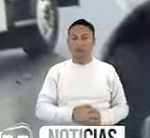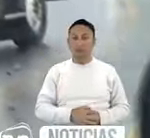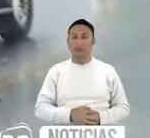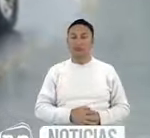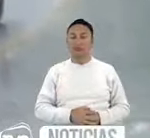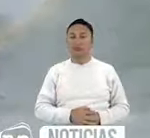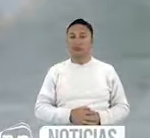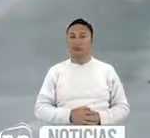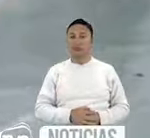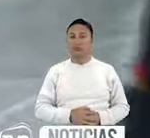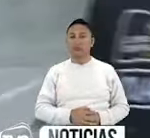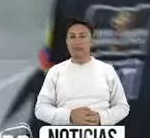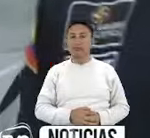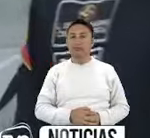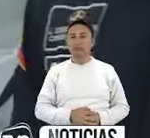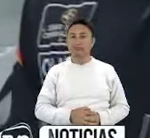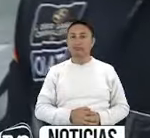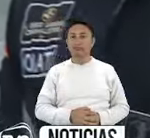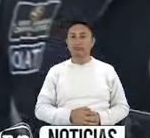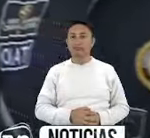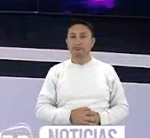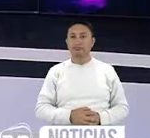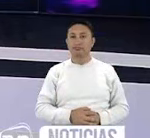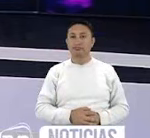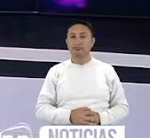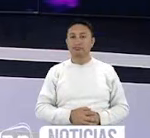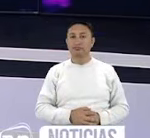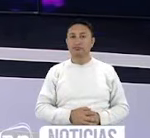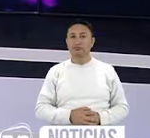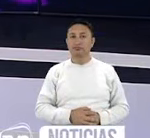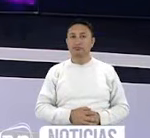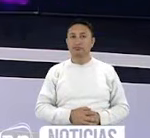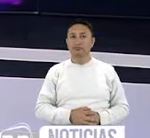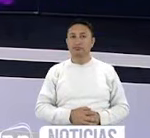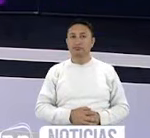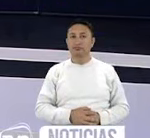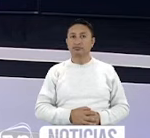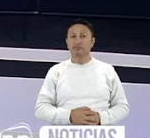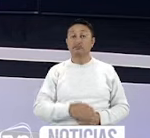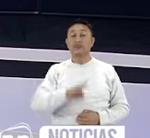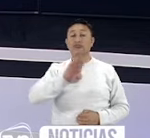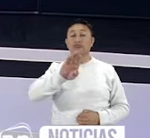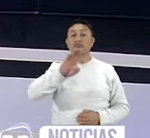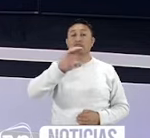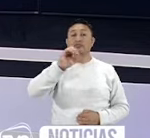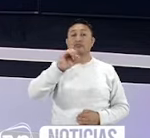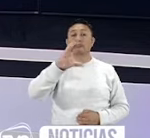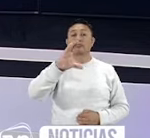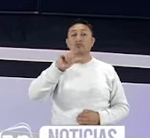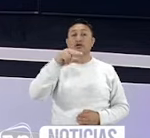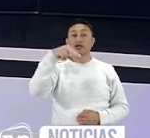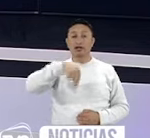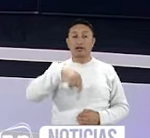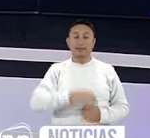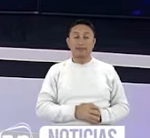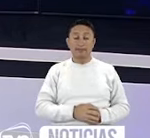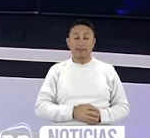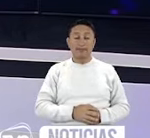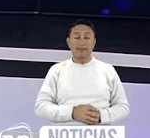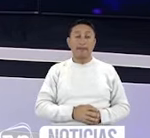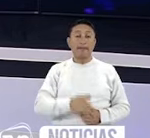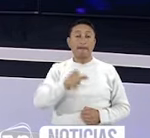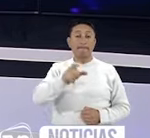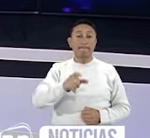Informó Jorge Salazar. En Bocana del Lagarto, norte de la provincia de Esmeraldas, personal de la Armada capturó